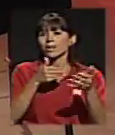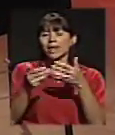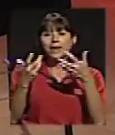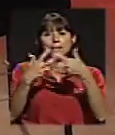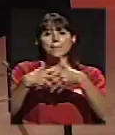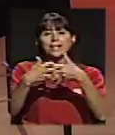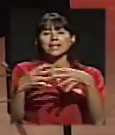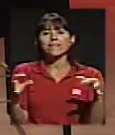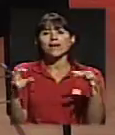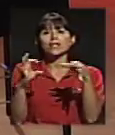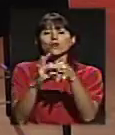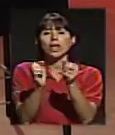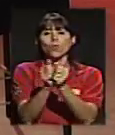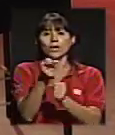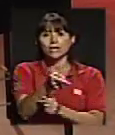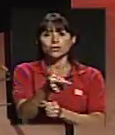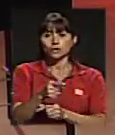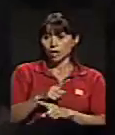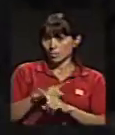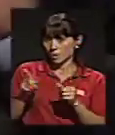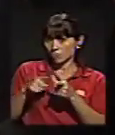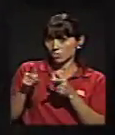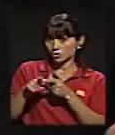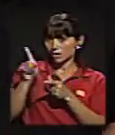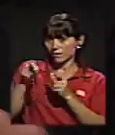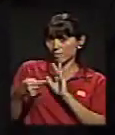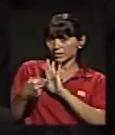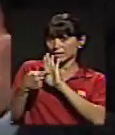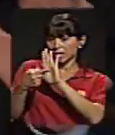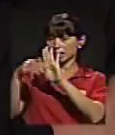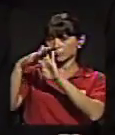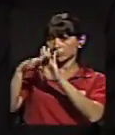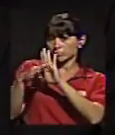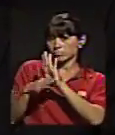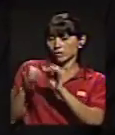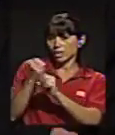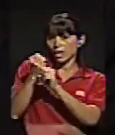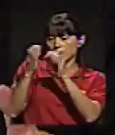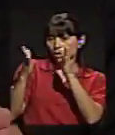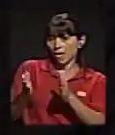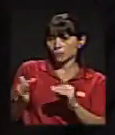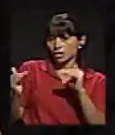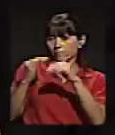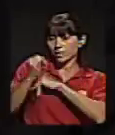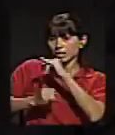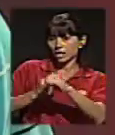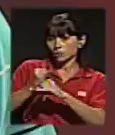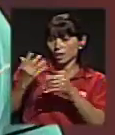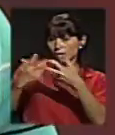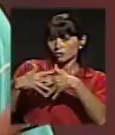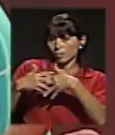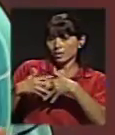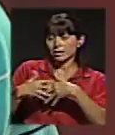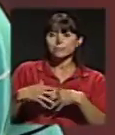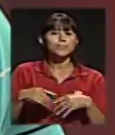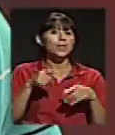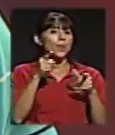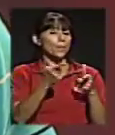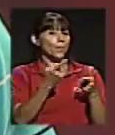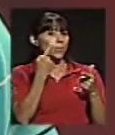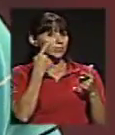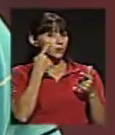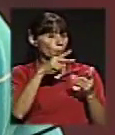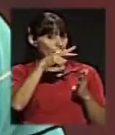relacionada. ¿Pero eso iba a implicar también el listado de empleados a nivel internacional de las compañías y demás? ¿O? La cláusula la